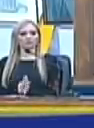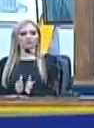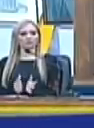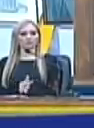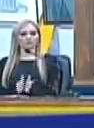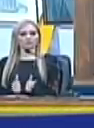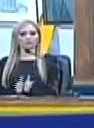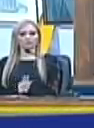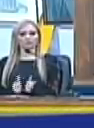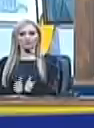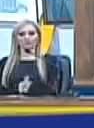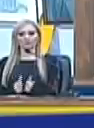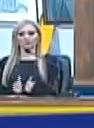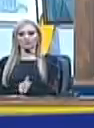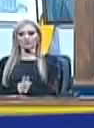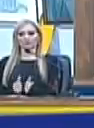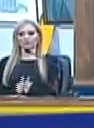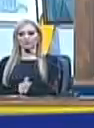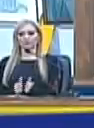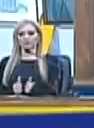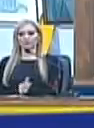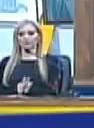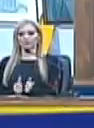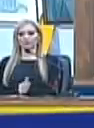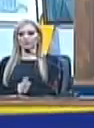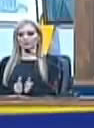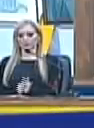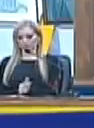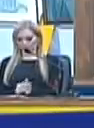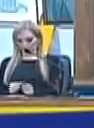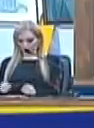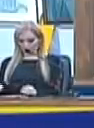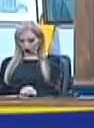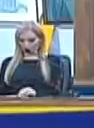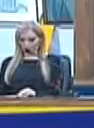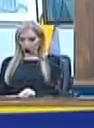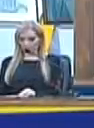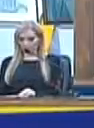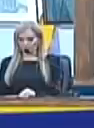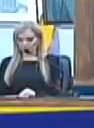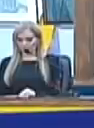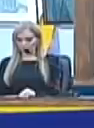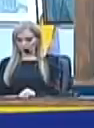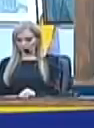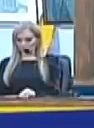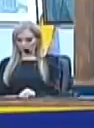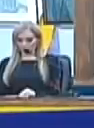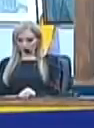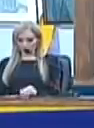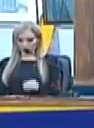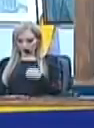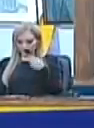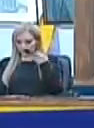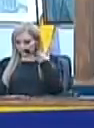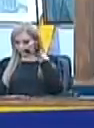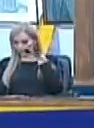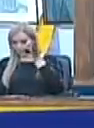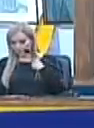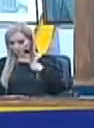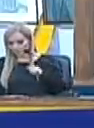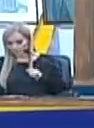que será la llegada del presidente constitucional de la república bolivariana de venezuela al puesto que le corresponde dentro del poder